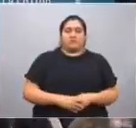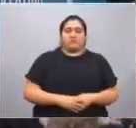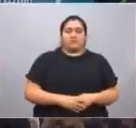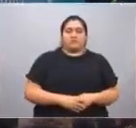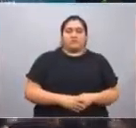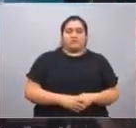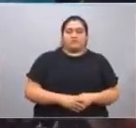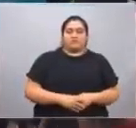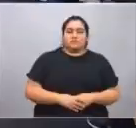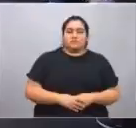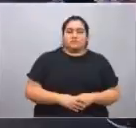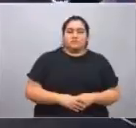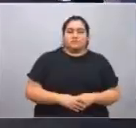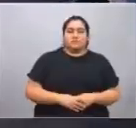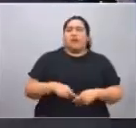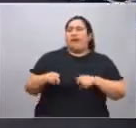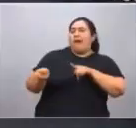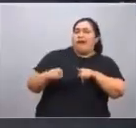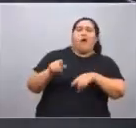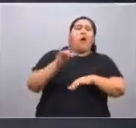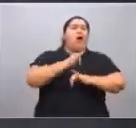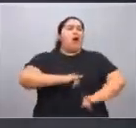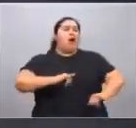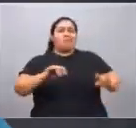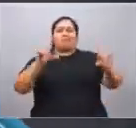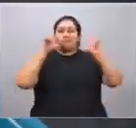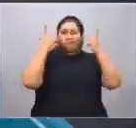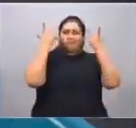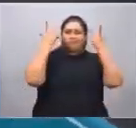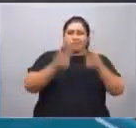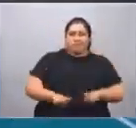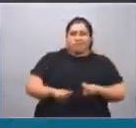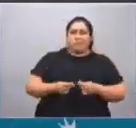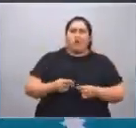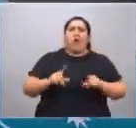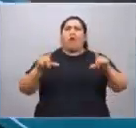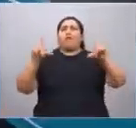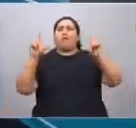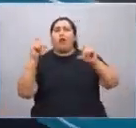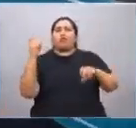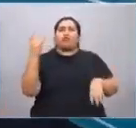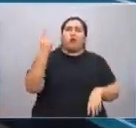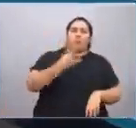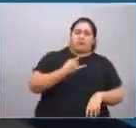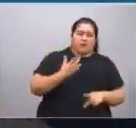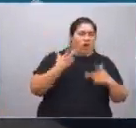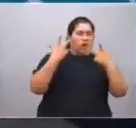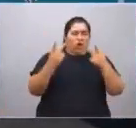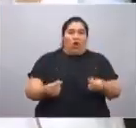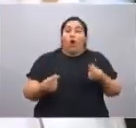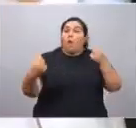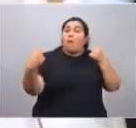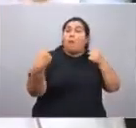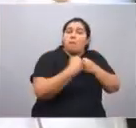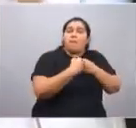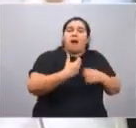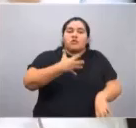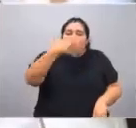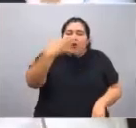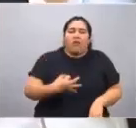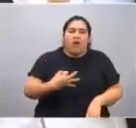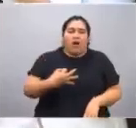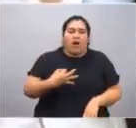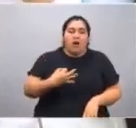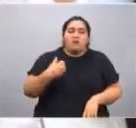No es de dirigentes ni de marketing, no es de fotos ni de mentira, es un pacto real que